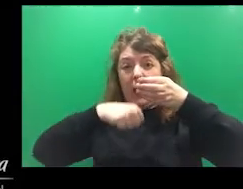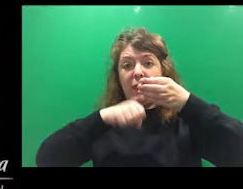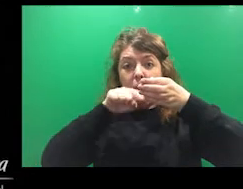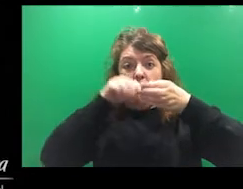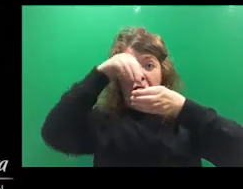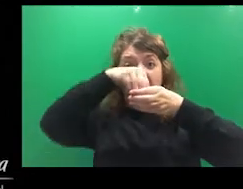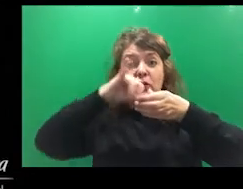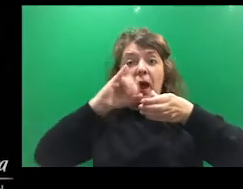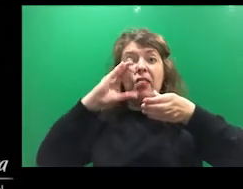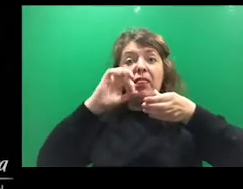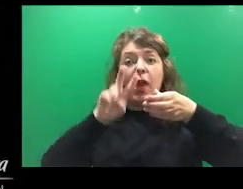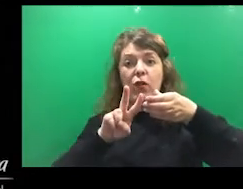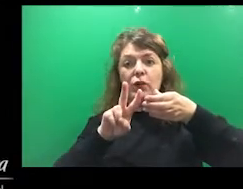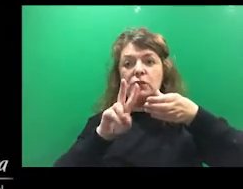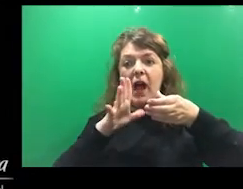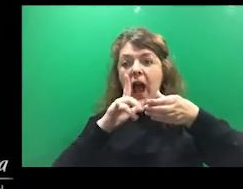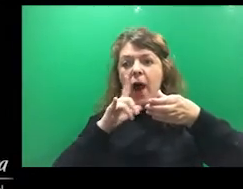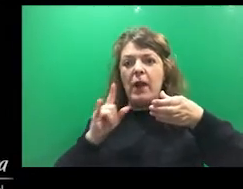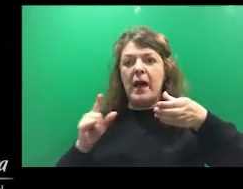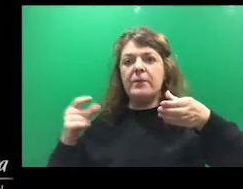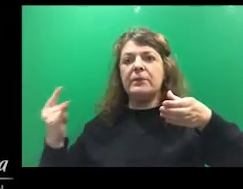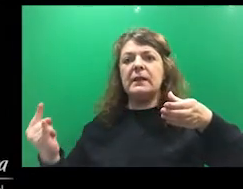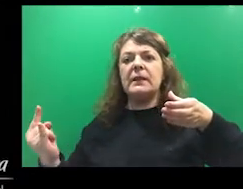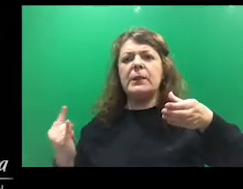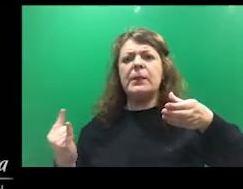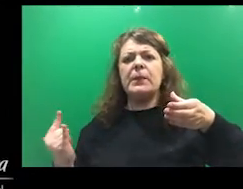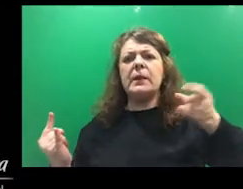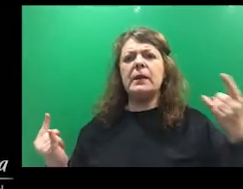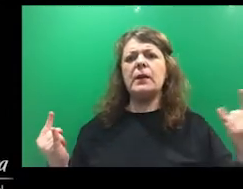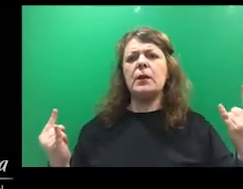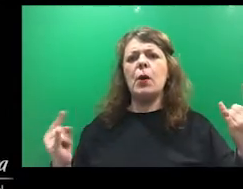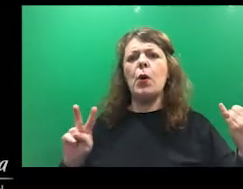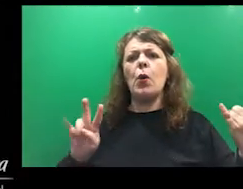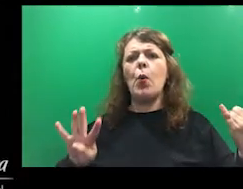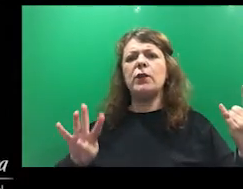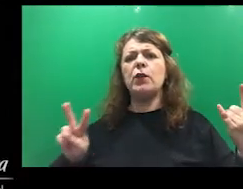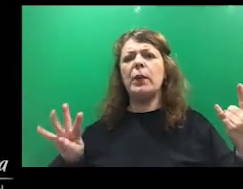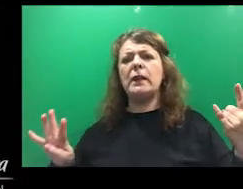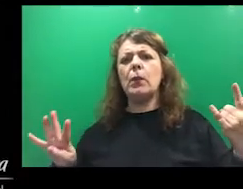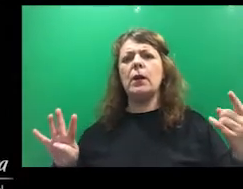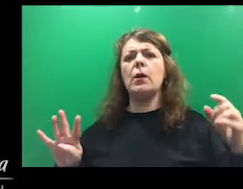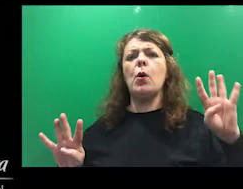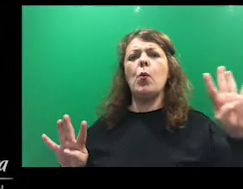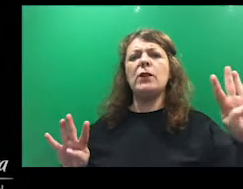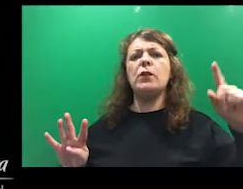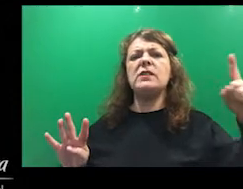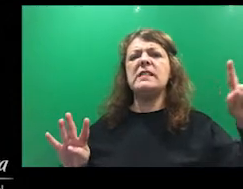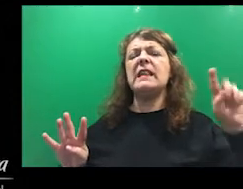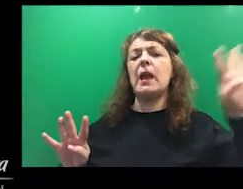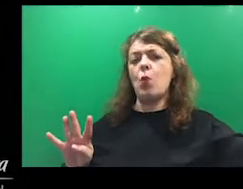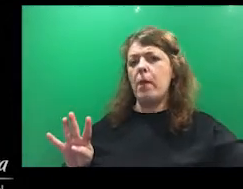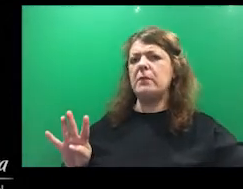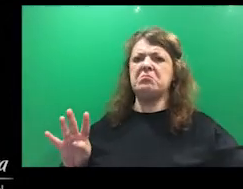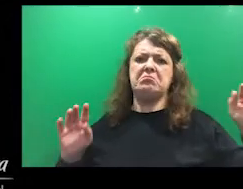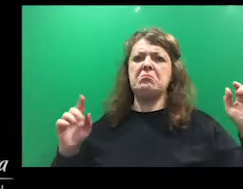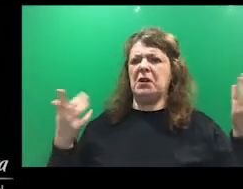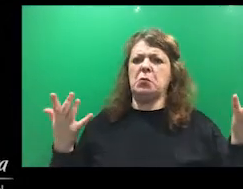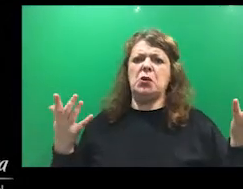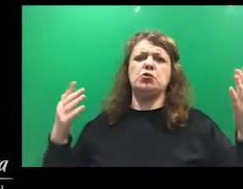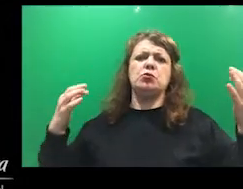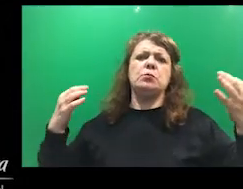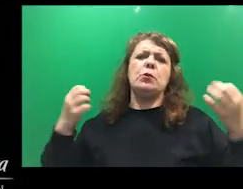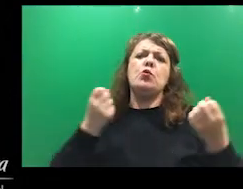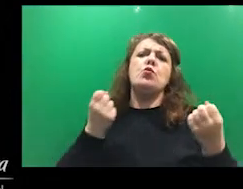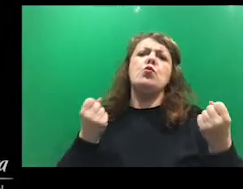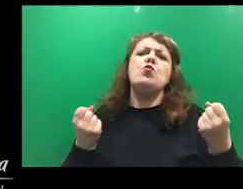No se ve nada, pero aquí está el CO2. Ahora mismo los dos sensores miden 424 y 469,